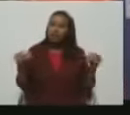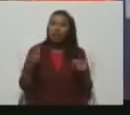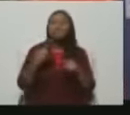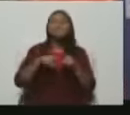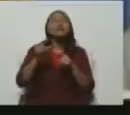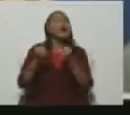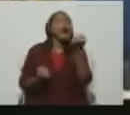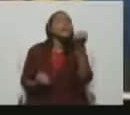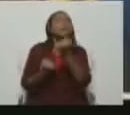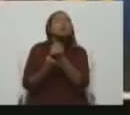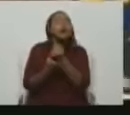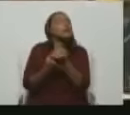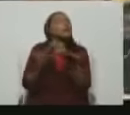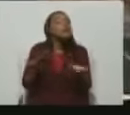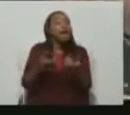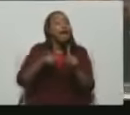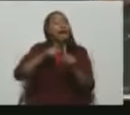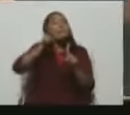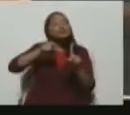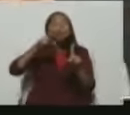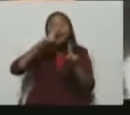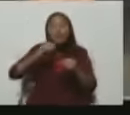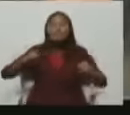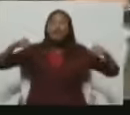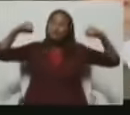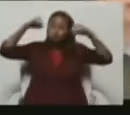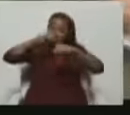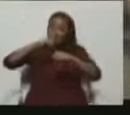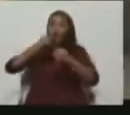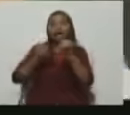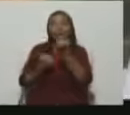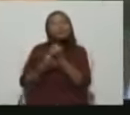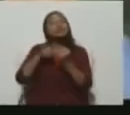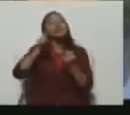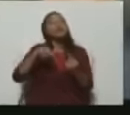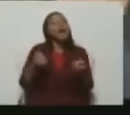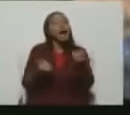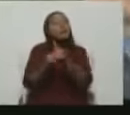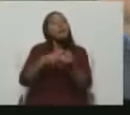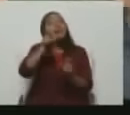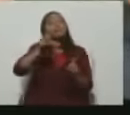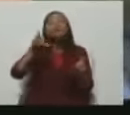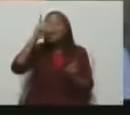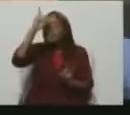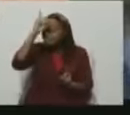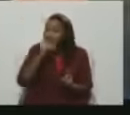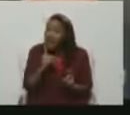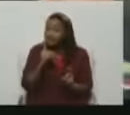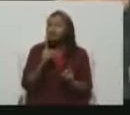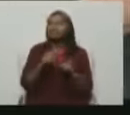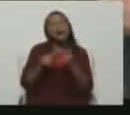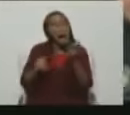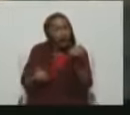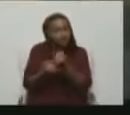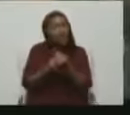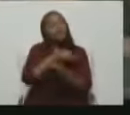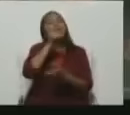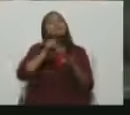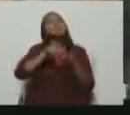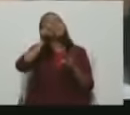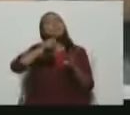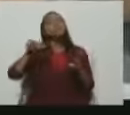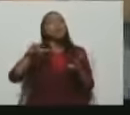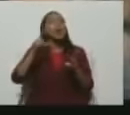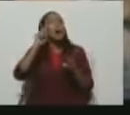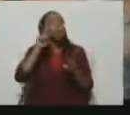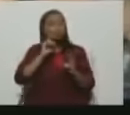personas adultas mayores, a las que tienen alguna discapacidad, a las mujeres embarazadas, las